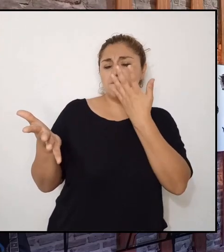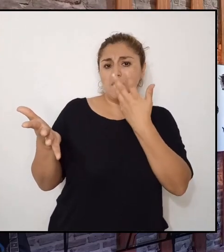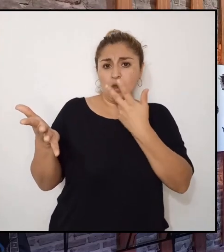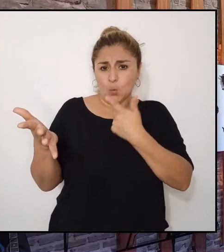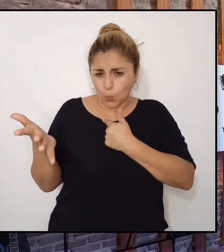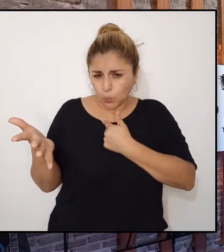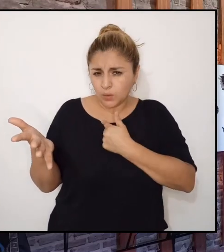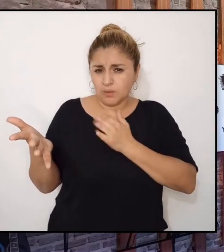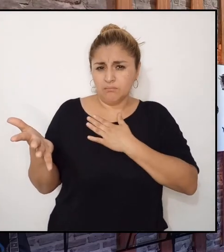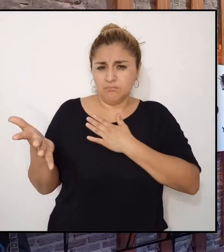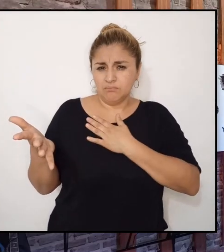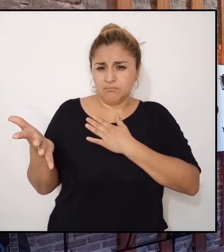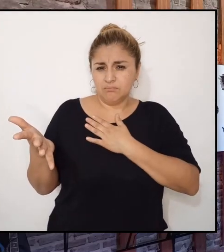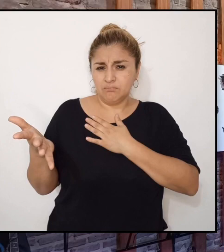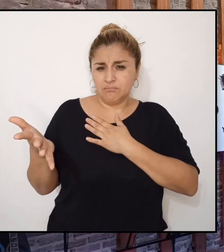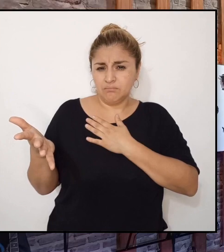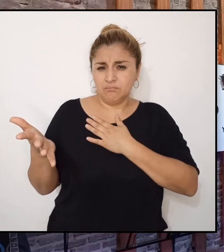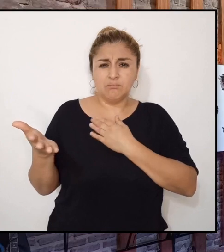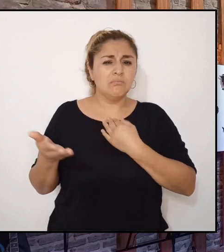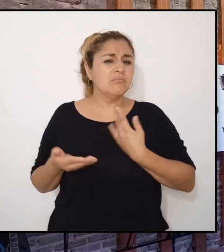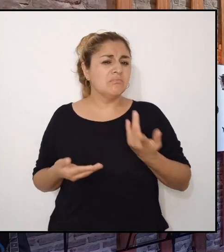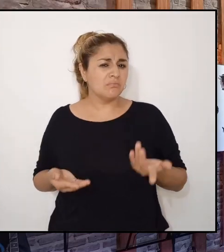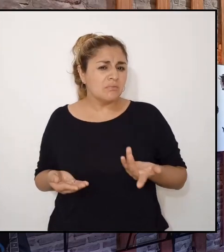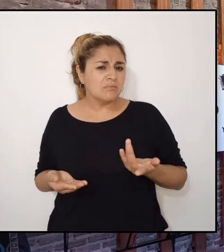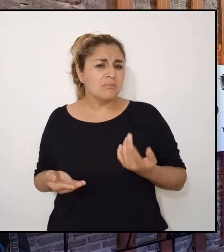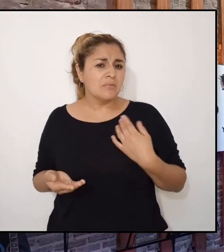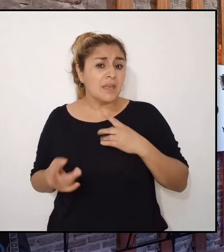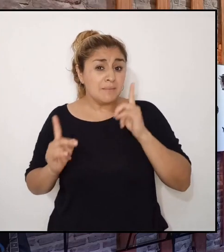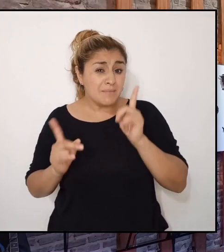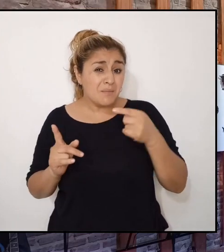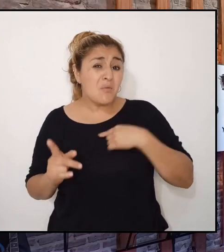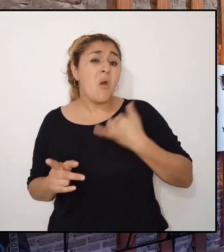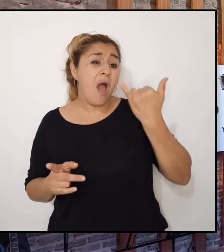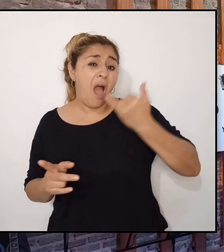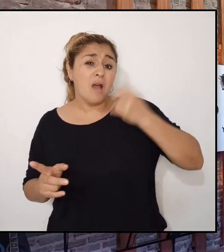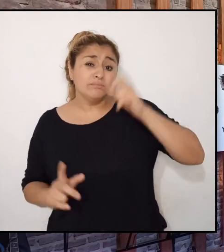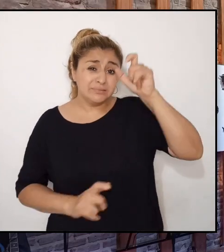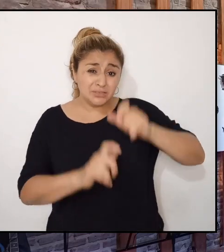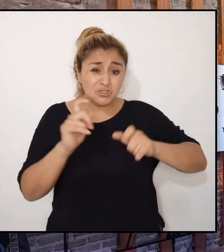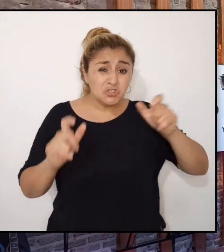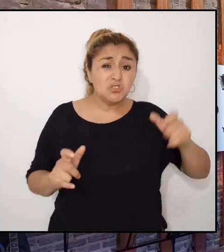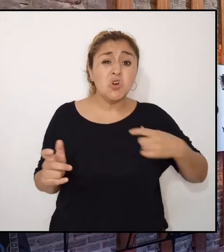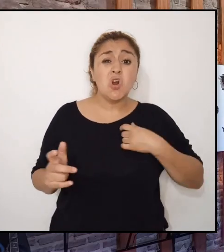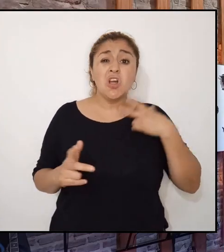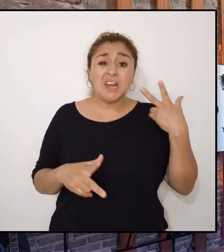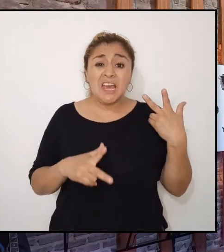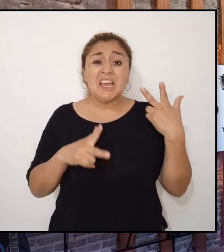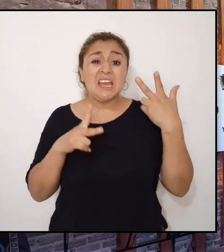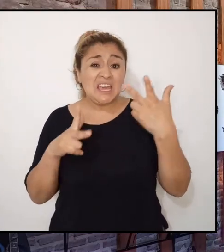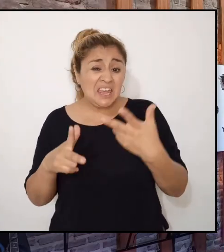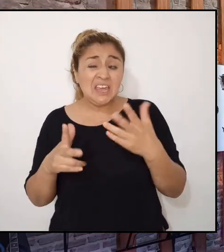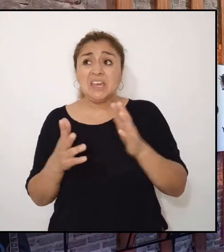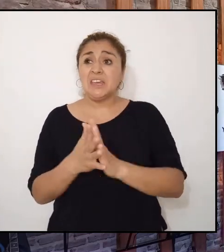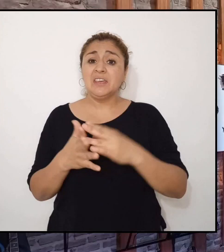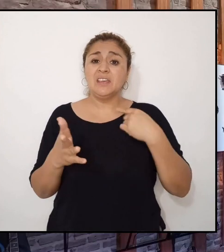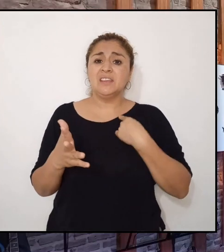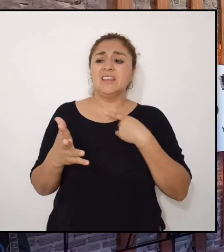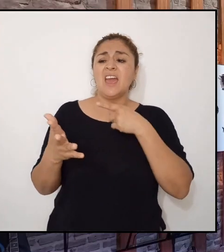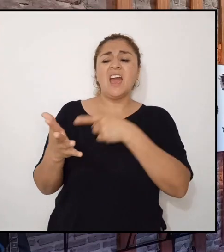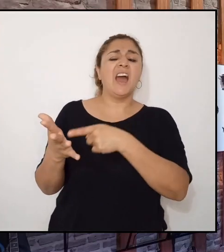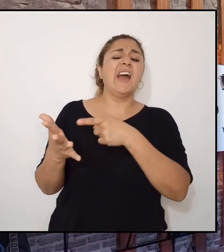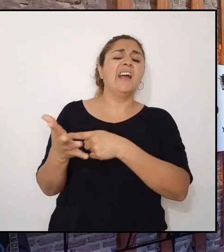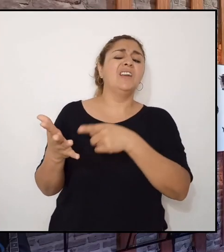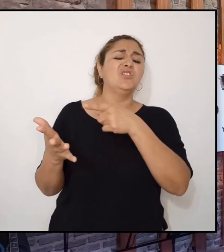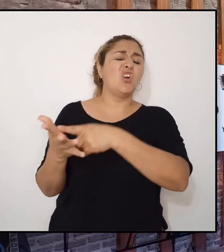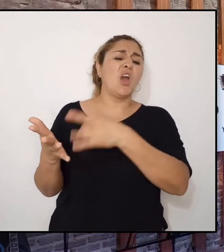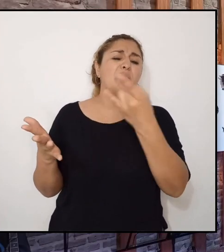que está diciendo, miren que las Biblias que ustedes tienen, que fueron escritas originalmente en griego, no es